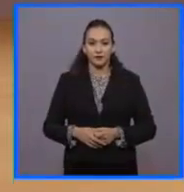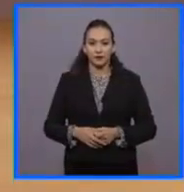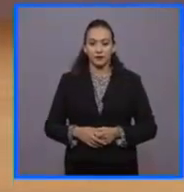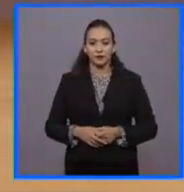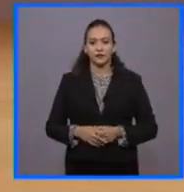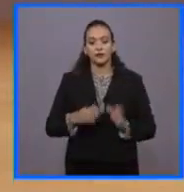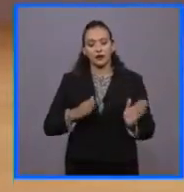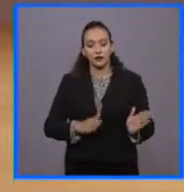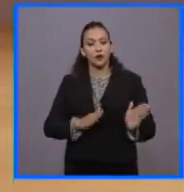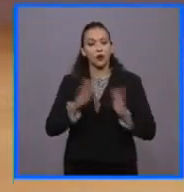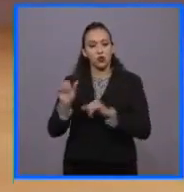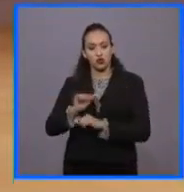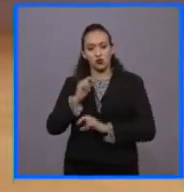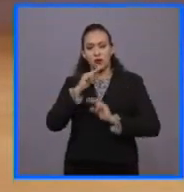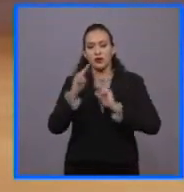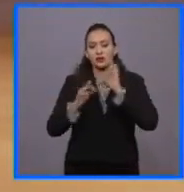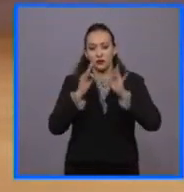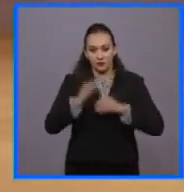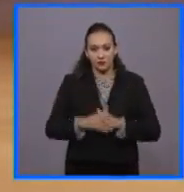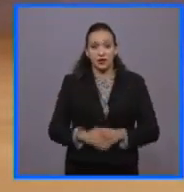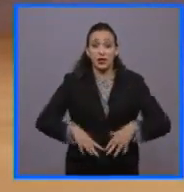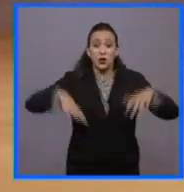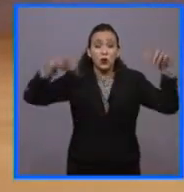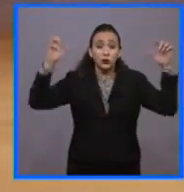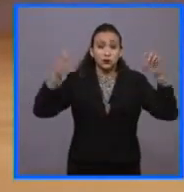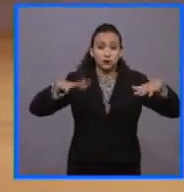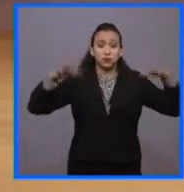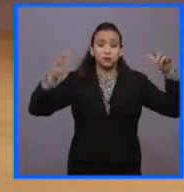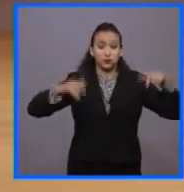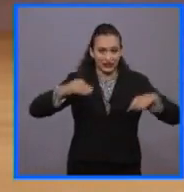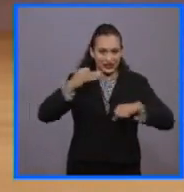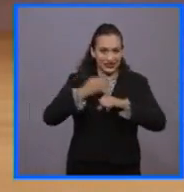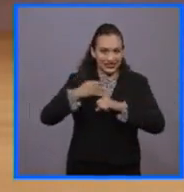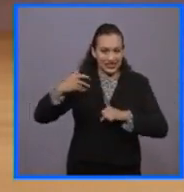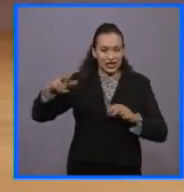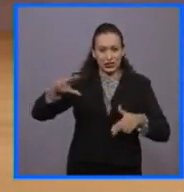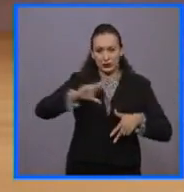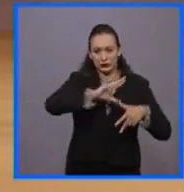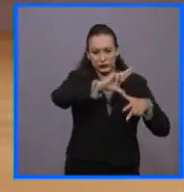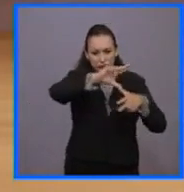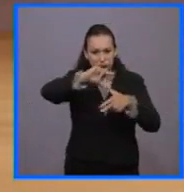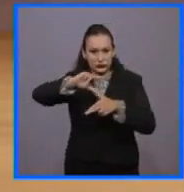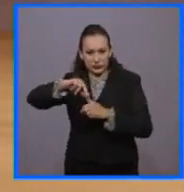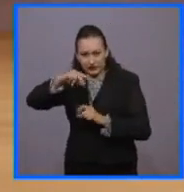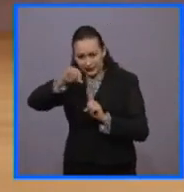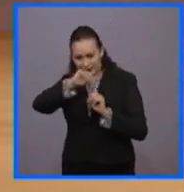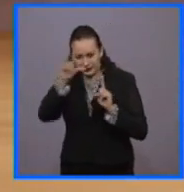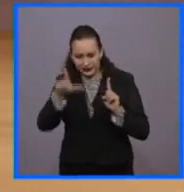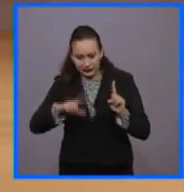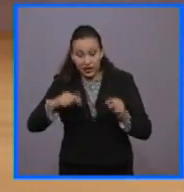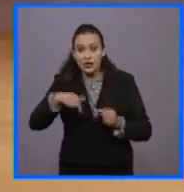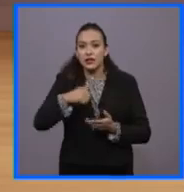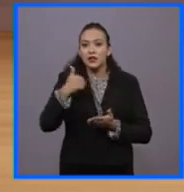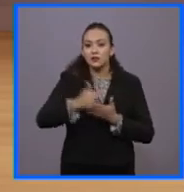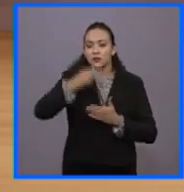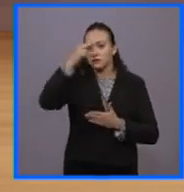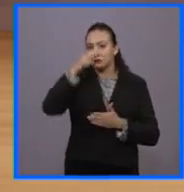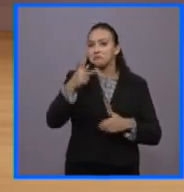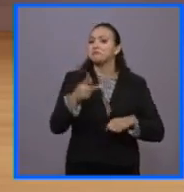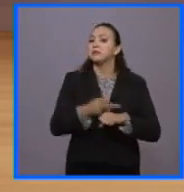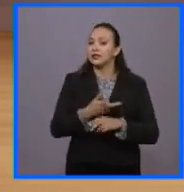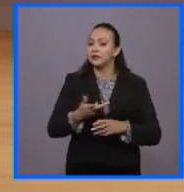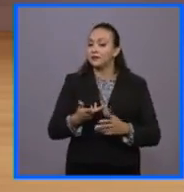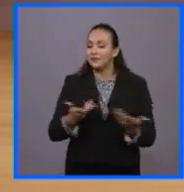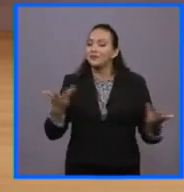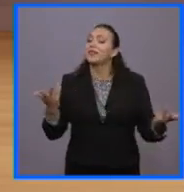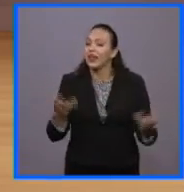En otras noticias, ante las lluvias intensas derivadas de la temporada de huracanes aquí en el país, en la Ciudad de México se llevan a cabo acciones